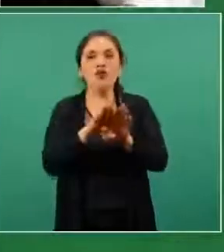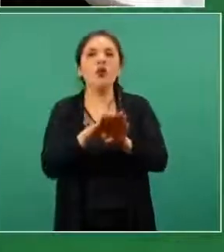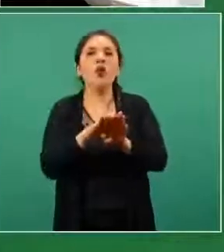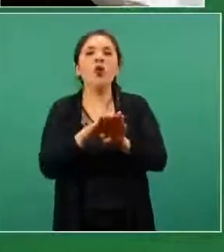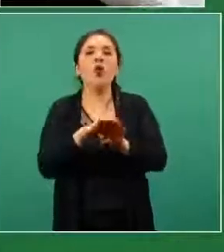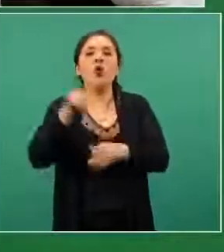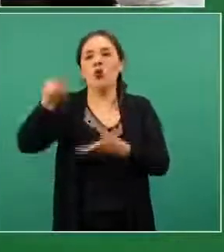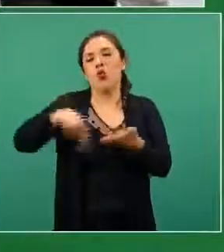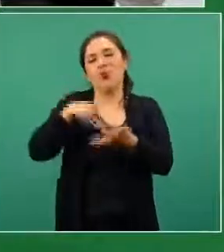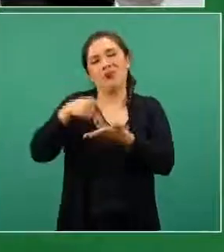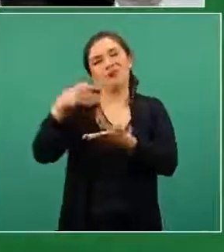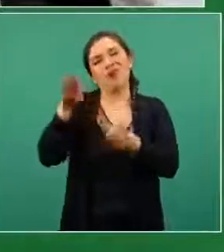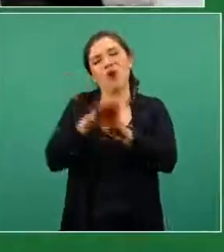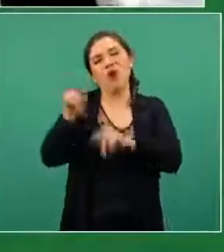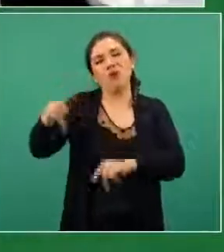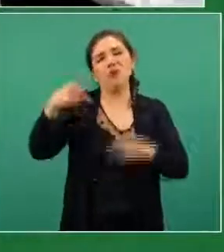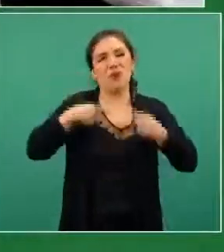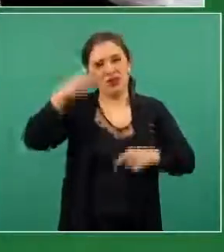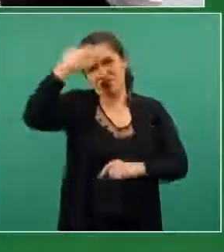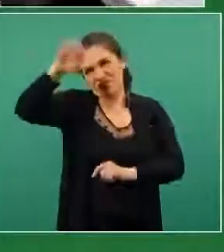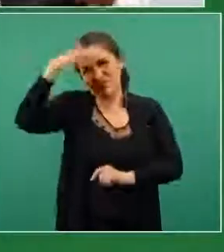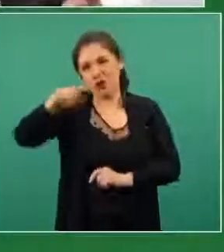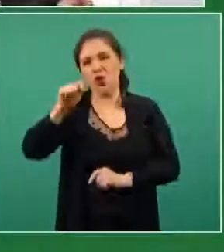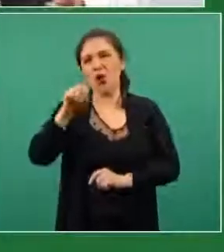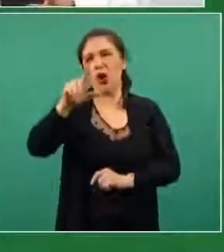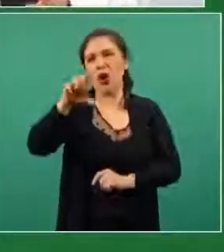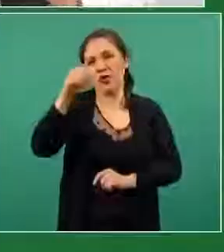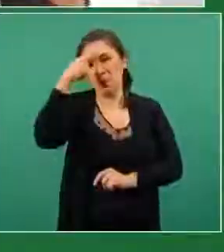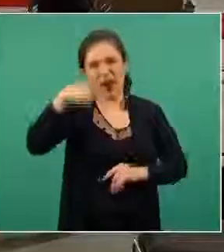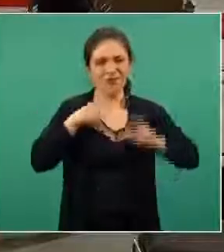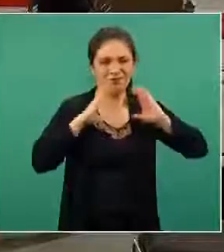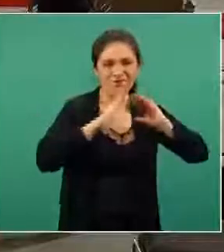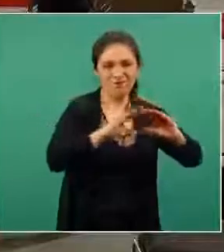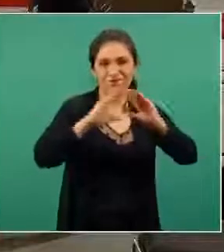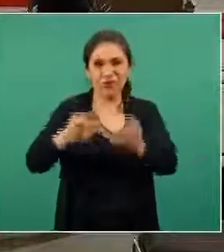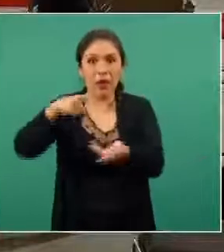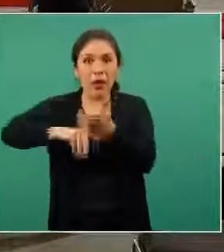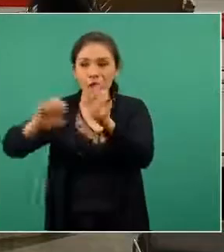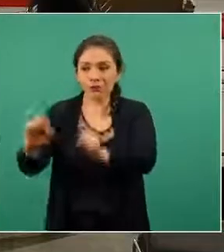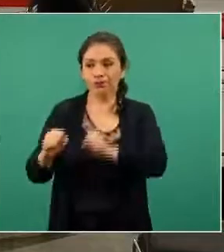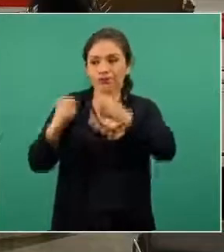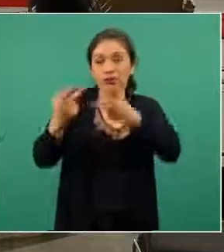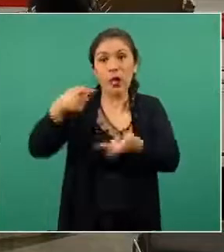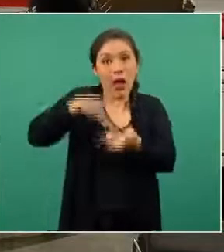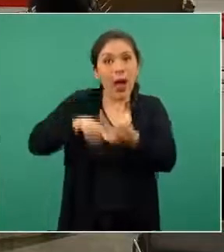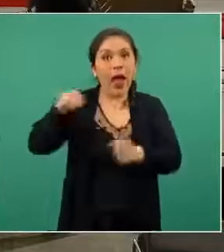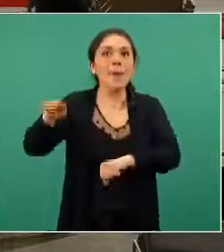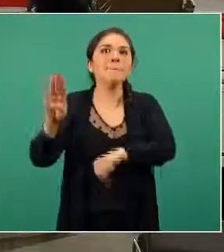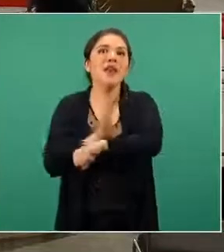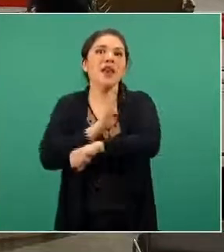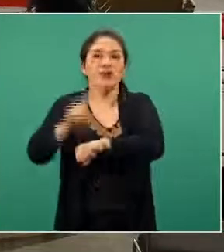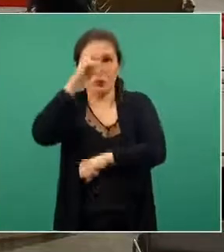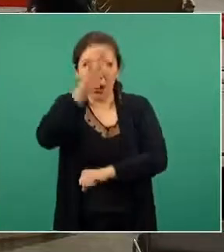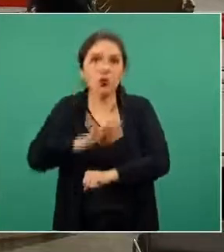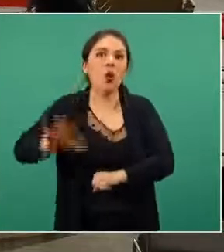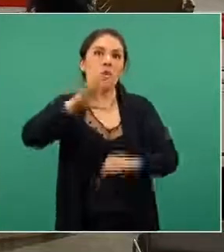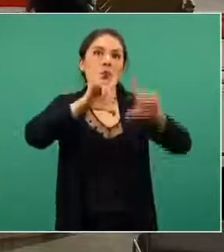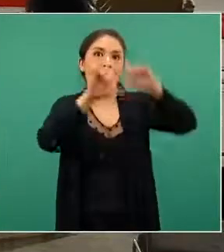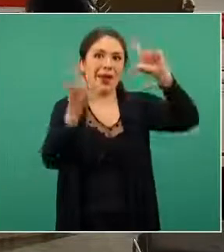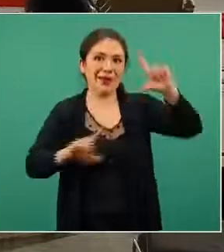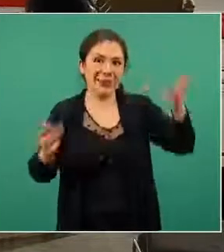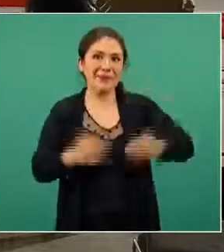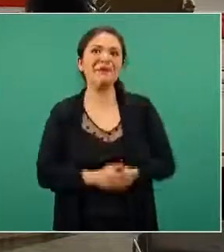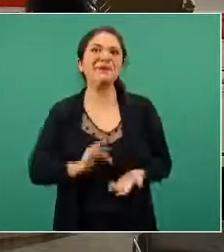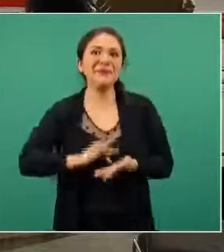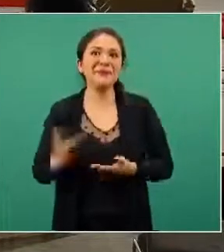donde el doctor Toledo es el experto, que es la educación, además a distancia, que eso implica también una serie de beneficios para el país.